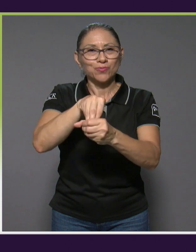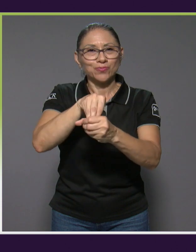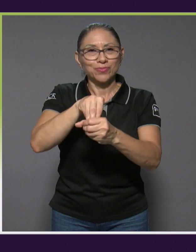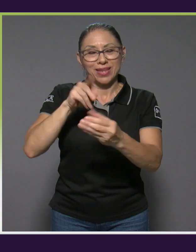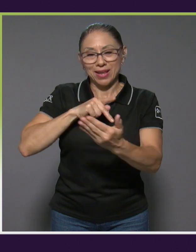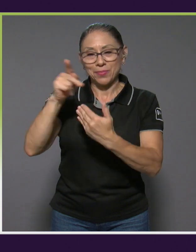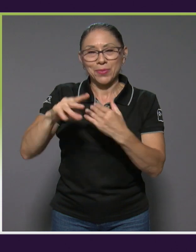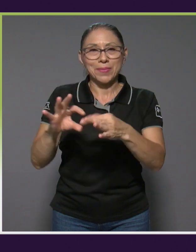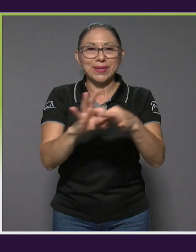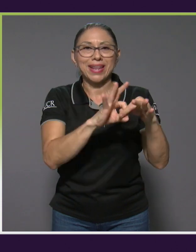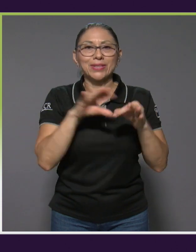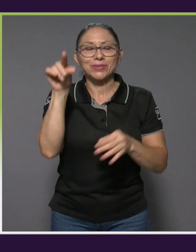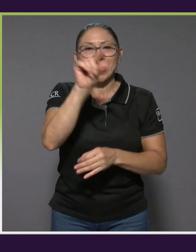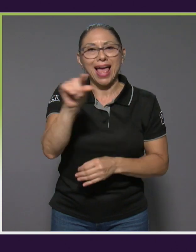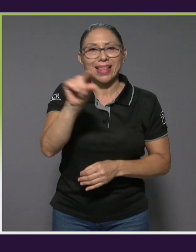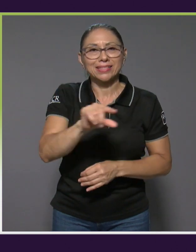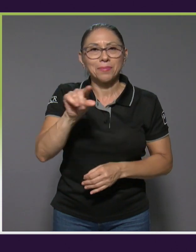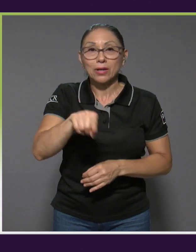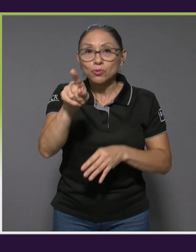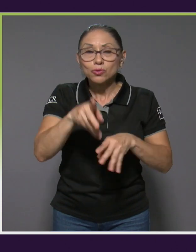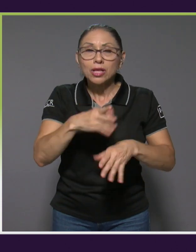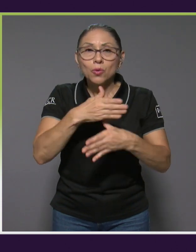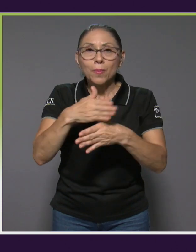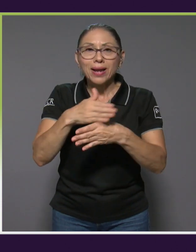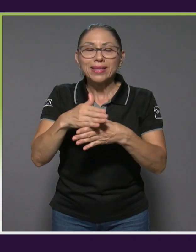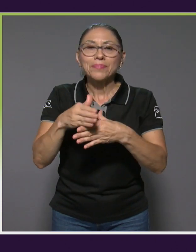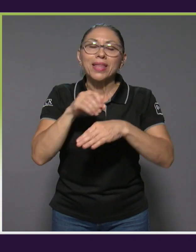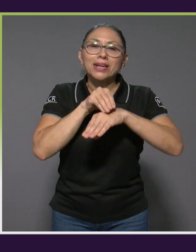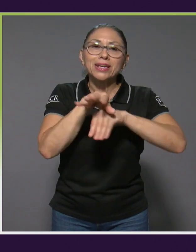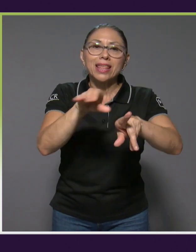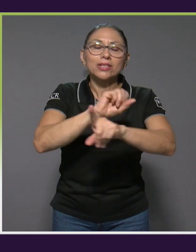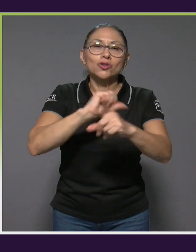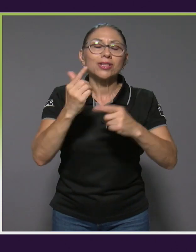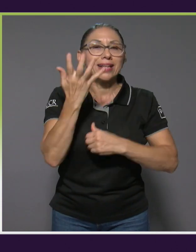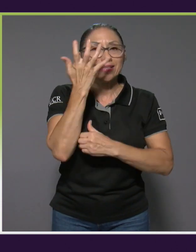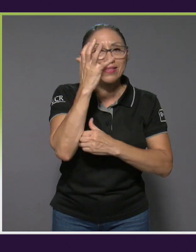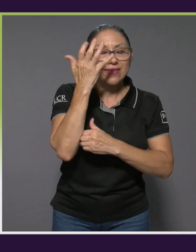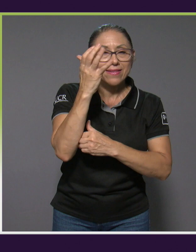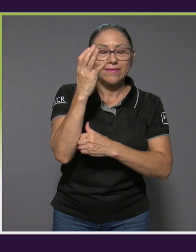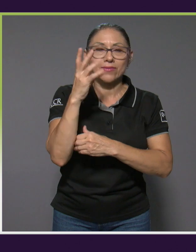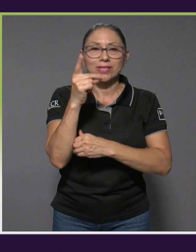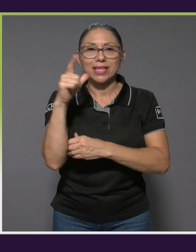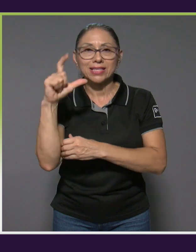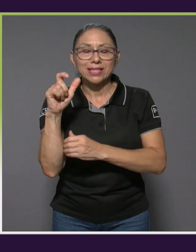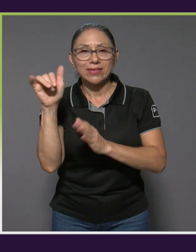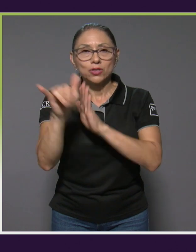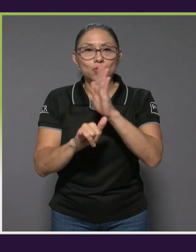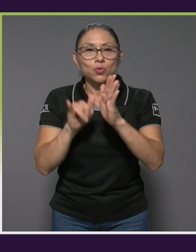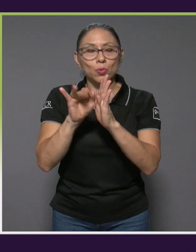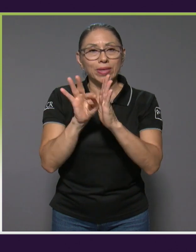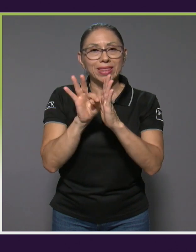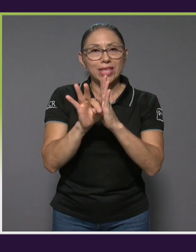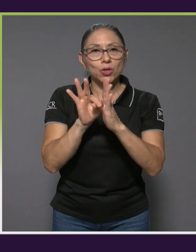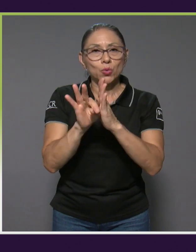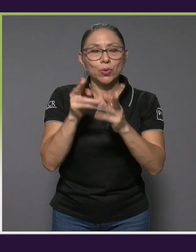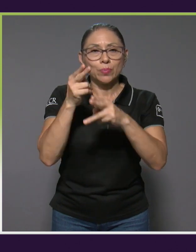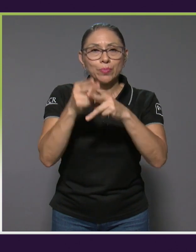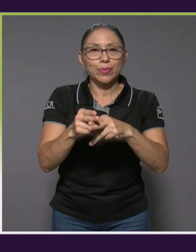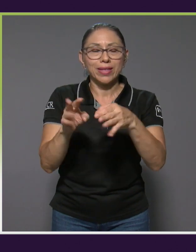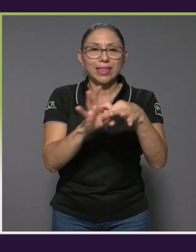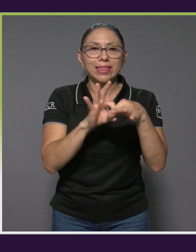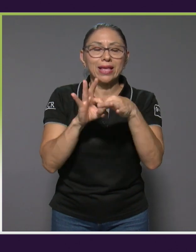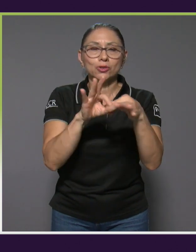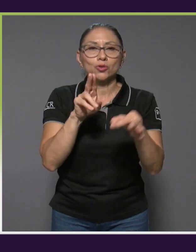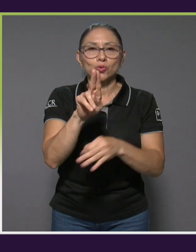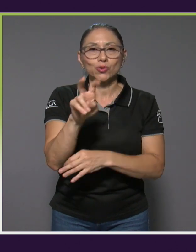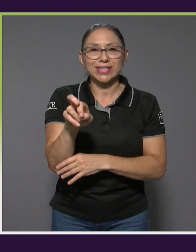cada semana en nuestras redes sociales. Recuerda que nos encuentra en Facebook, Instagram, YouTube y ahora también en TikTok como Nexos UCR, para